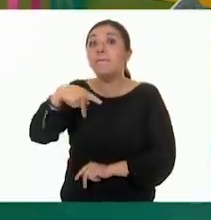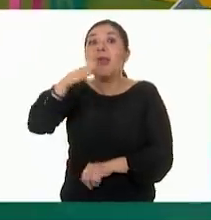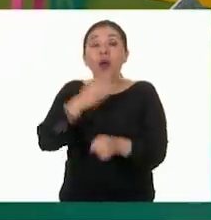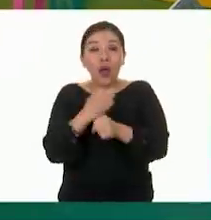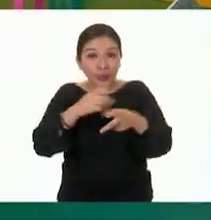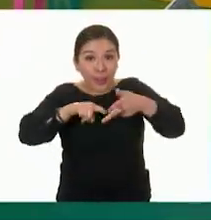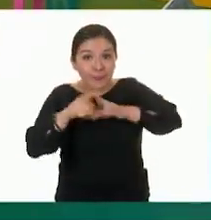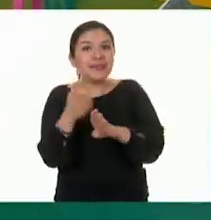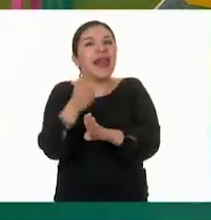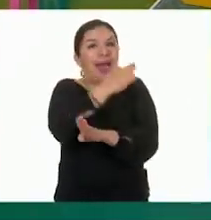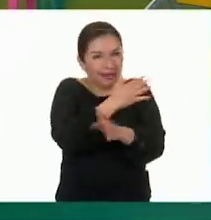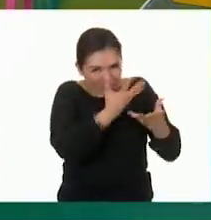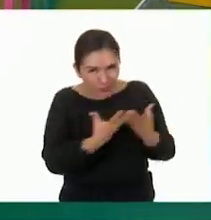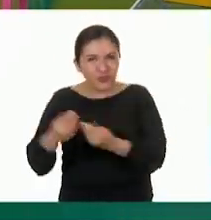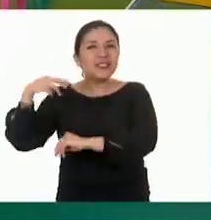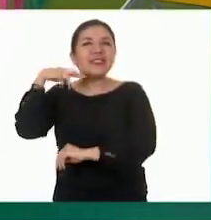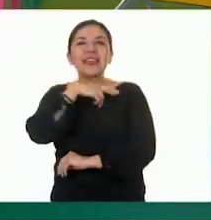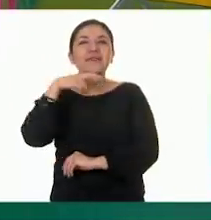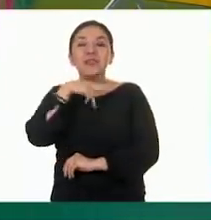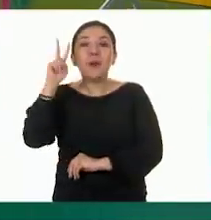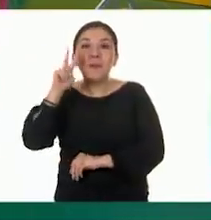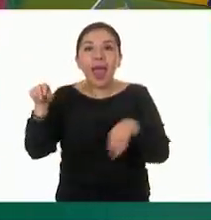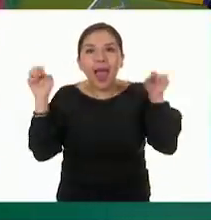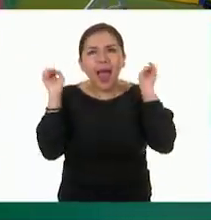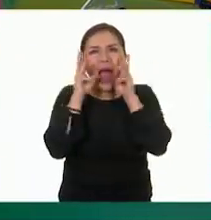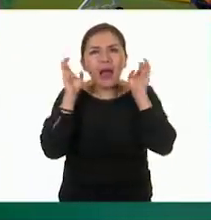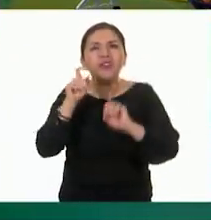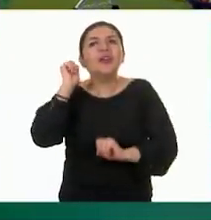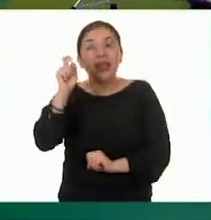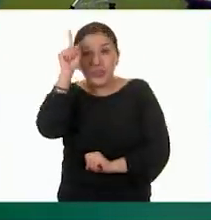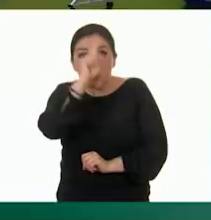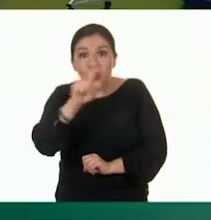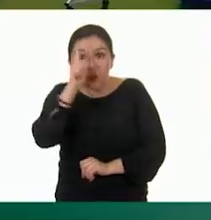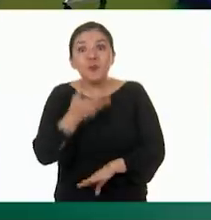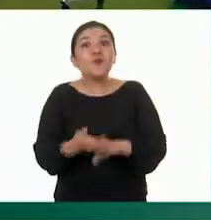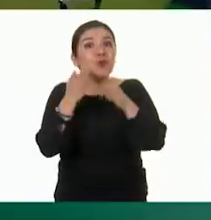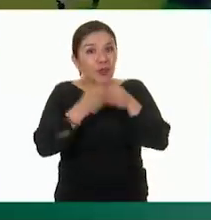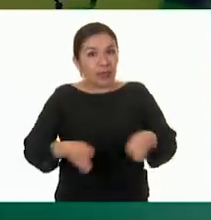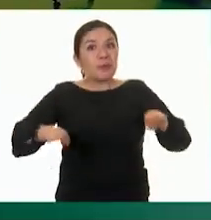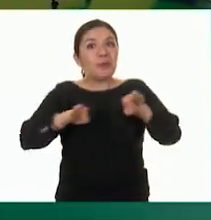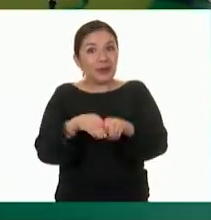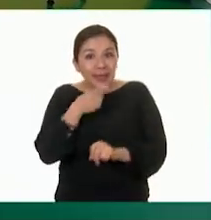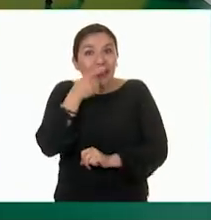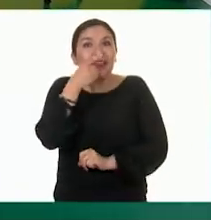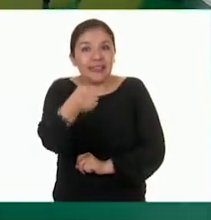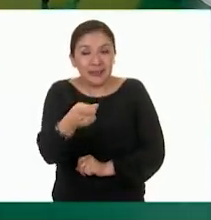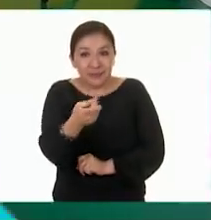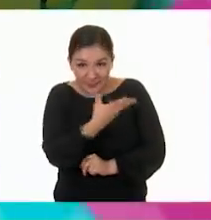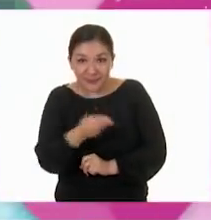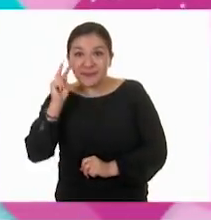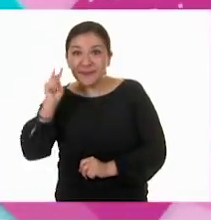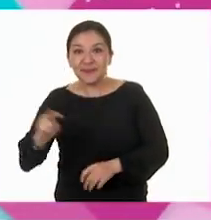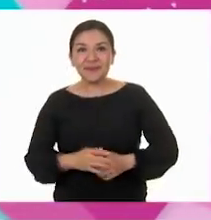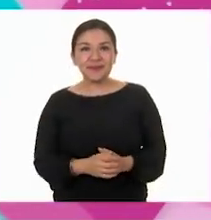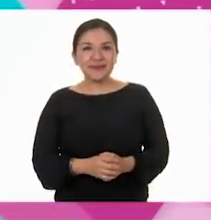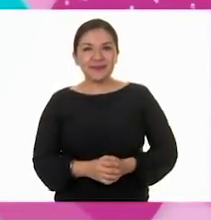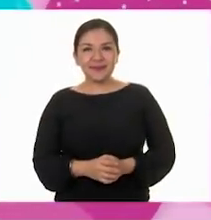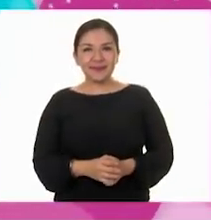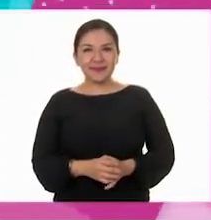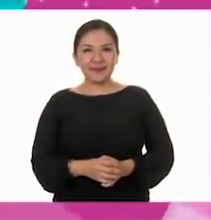comenzar esta clase, acompáñenme rápidamente con nuestro amigo Ajolisto, porque tiene algo muy importante que decirnos. Vamos con Ajolisto.